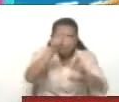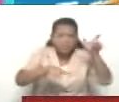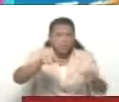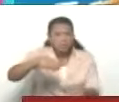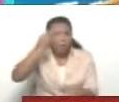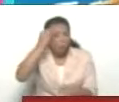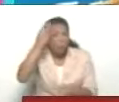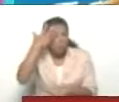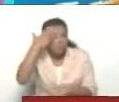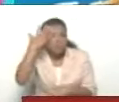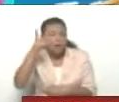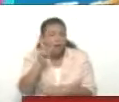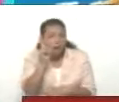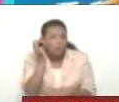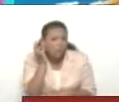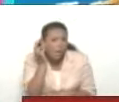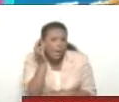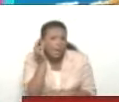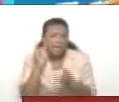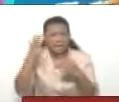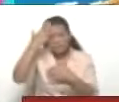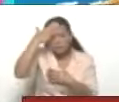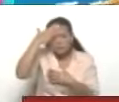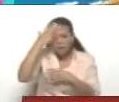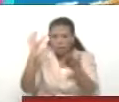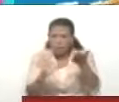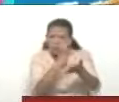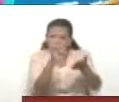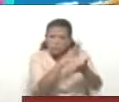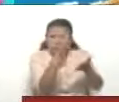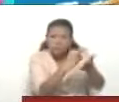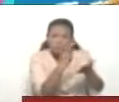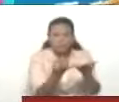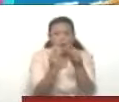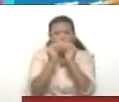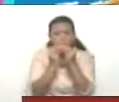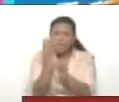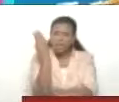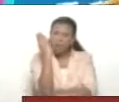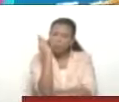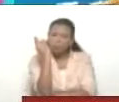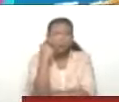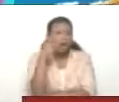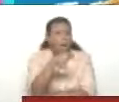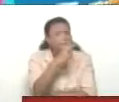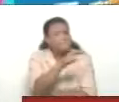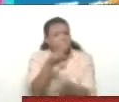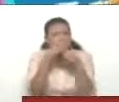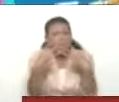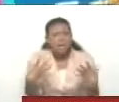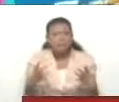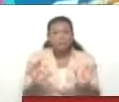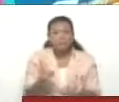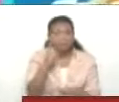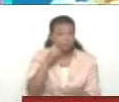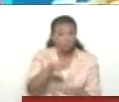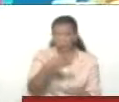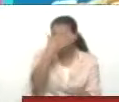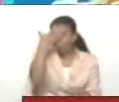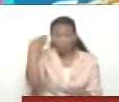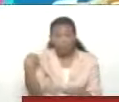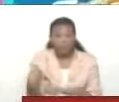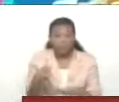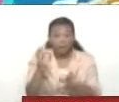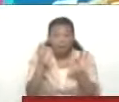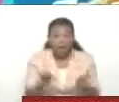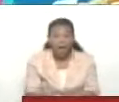de compatriotas, mujeres, muñequeras, de hombres, bellísimos testimonios. No hay que olvidar que el